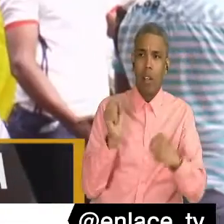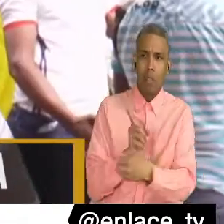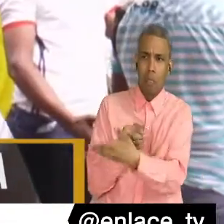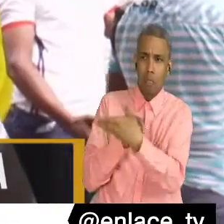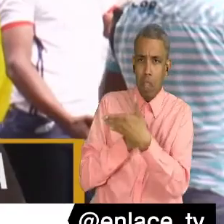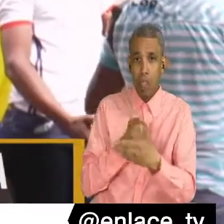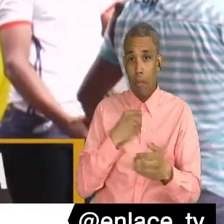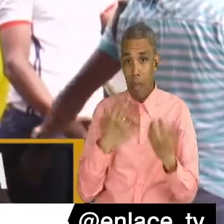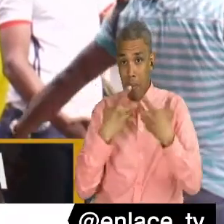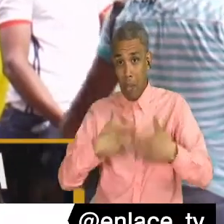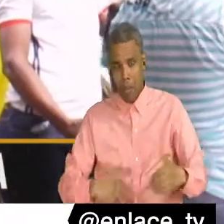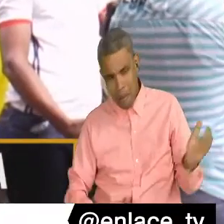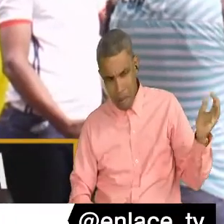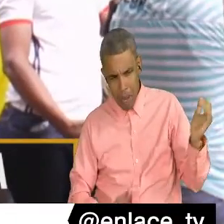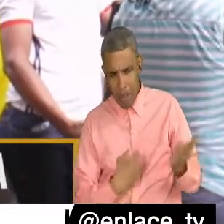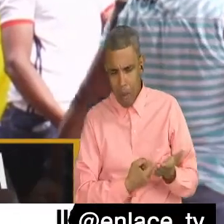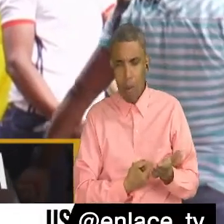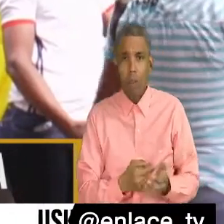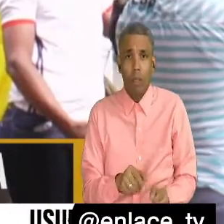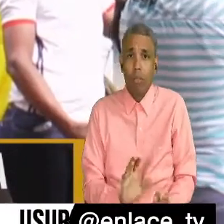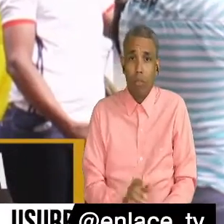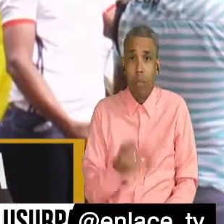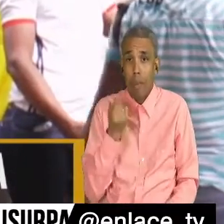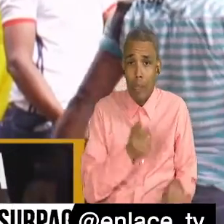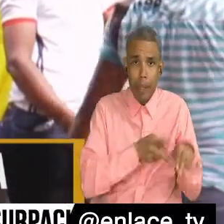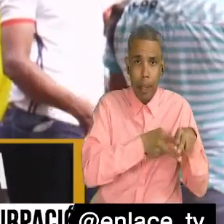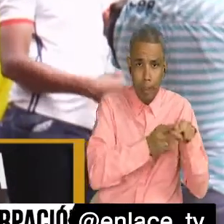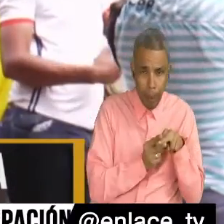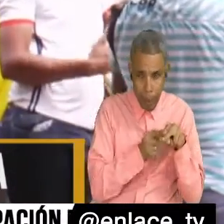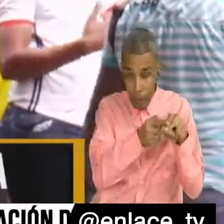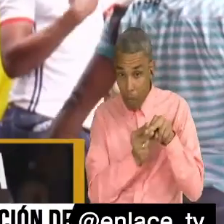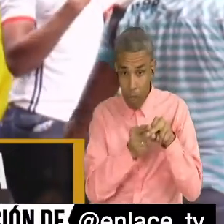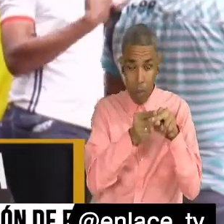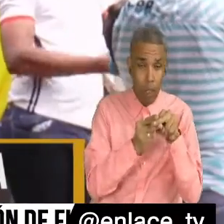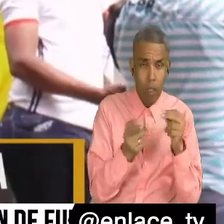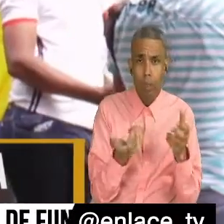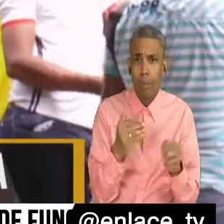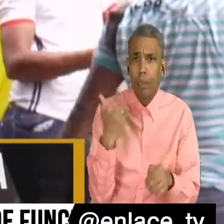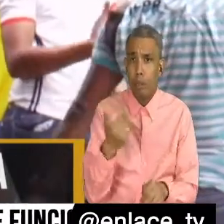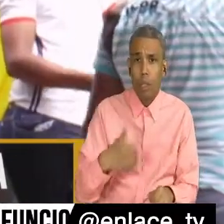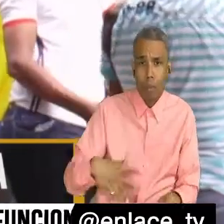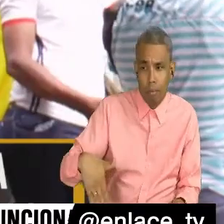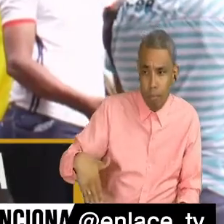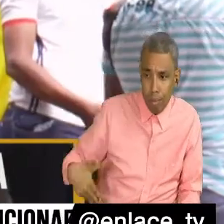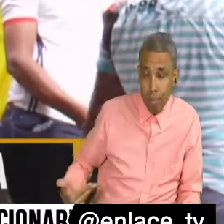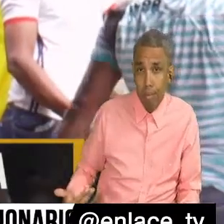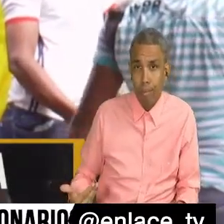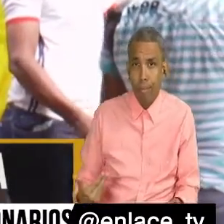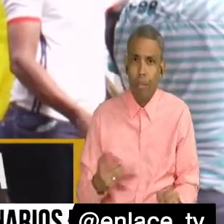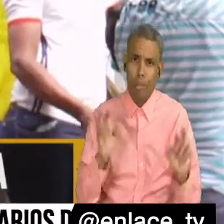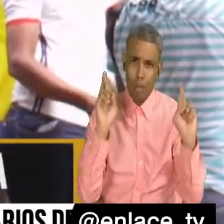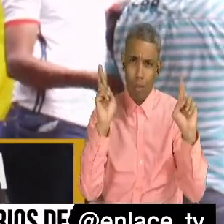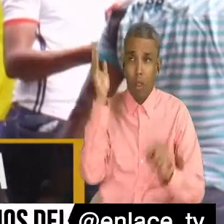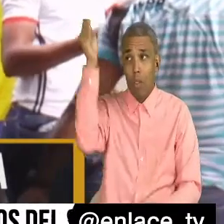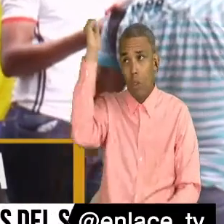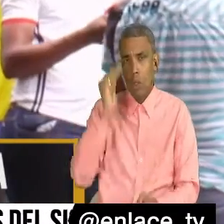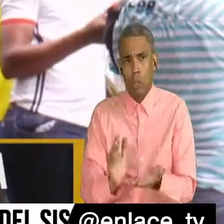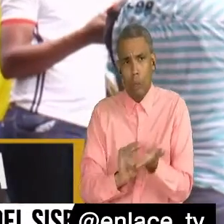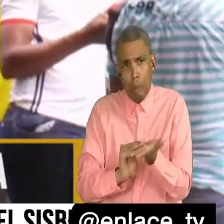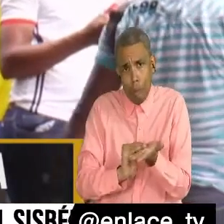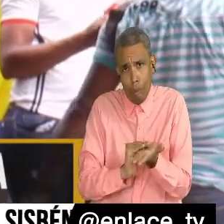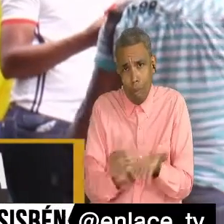prestando y atrasarse uno con compromisos que verdaderamente... esperando en Dios que todo se solucione, ¿no? Para poder también